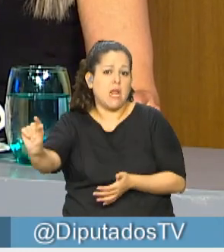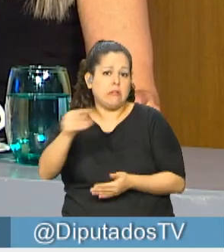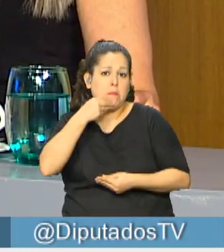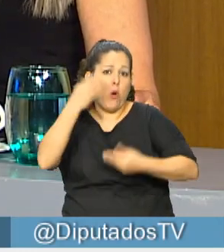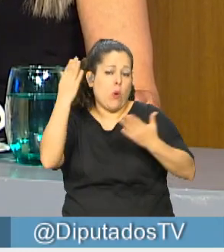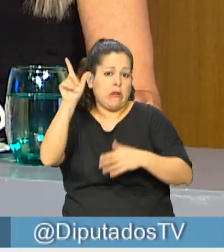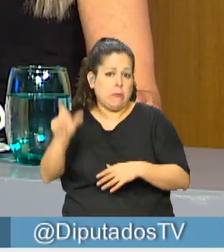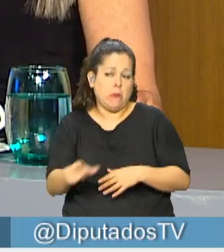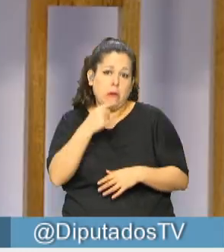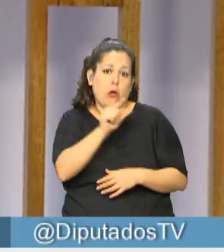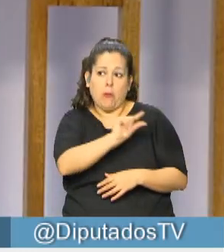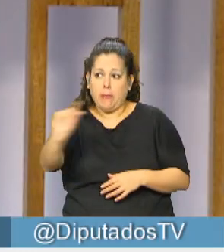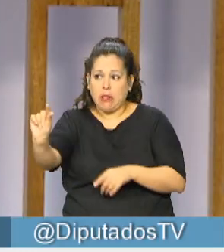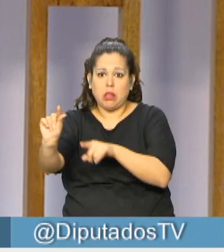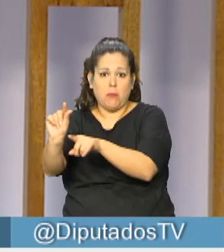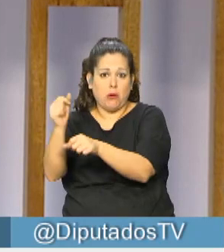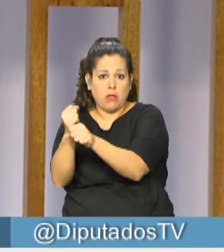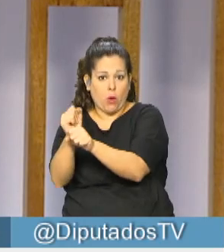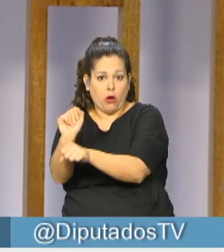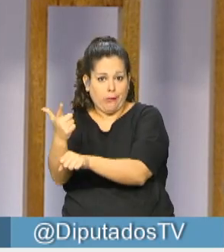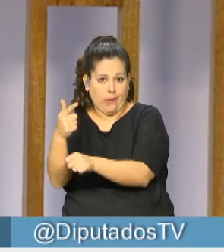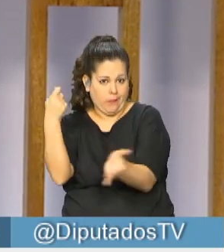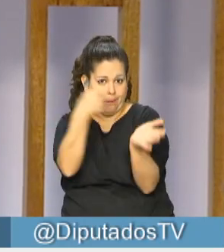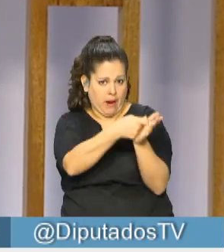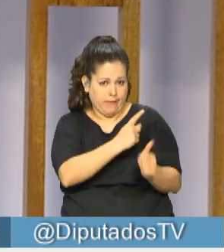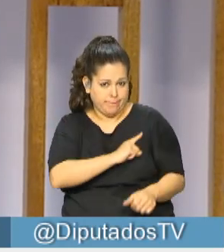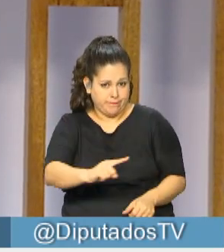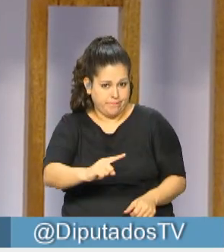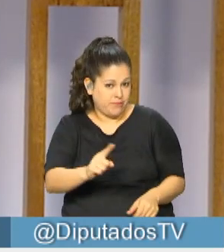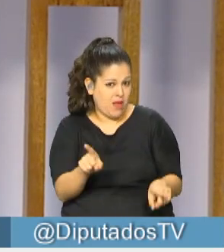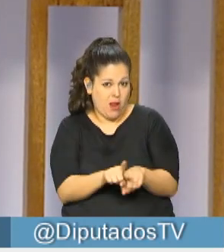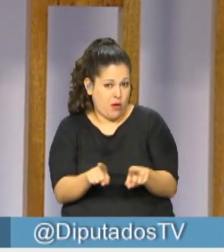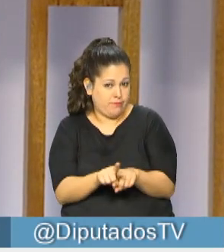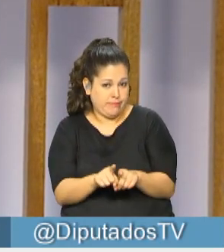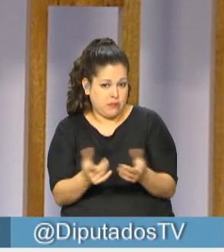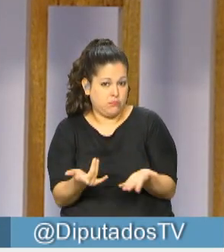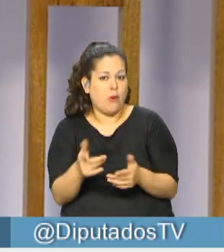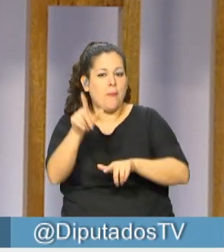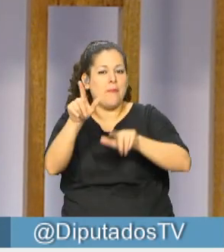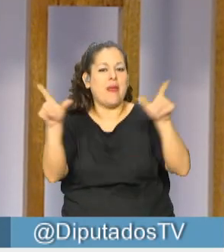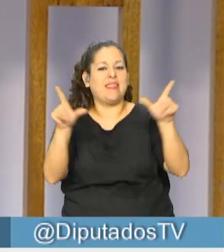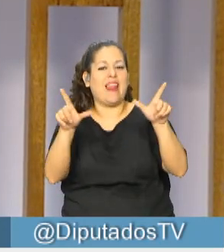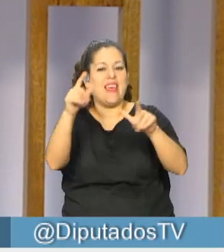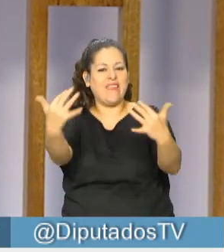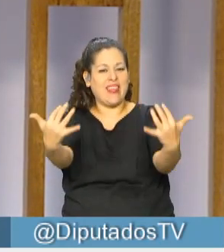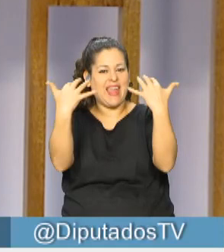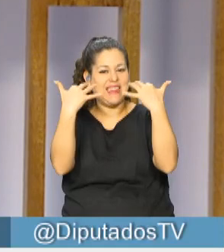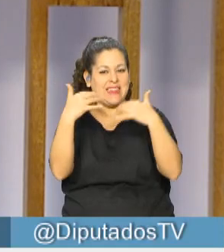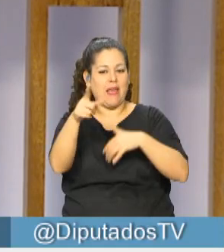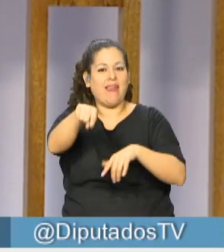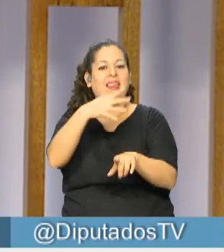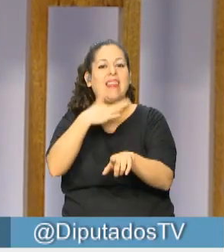está endeudada y no tiene trabajo, no lo puede pagar nunca. Exactamente. Hablamos para que el televidente pueda entender, pues hablamos